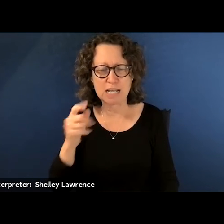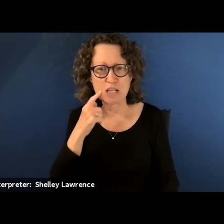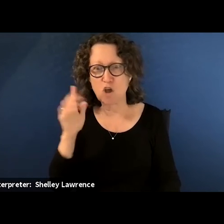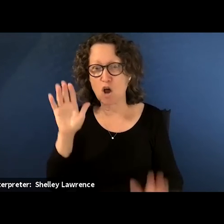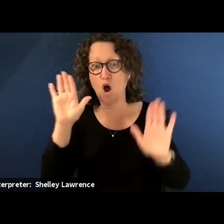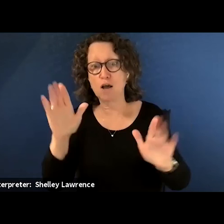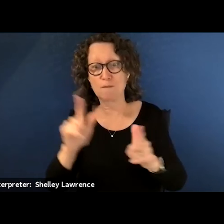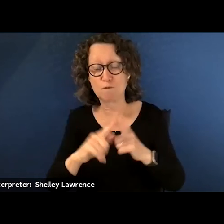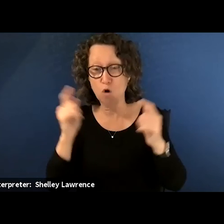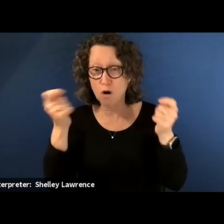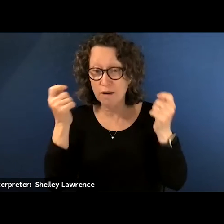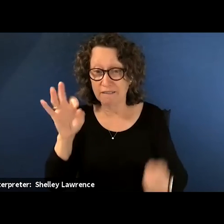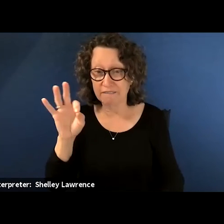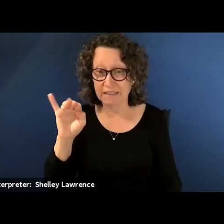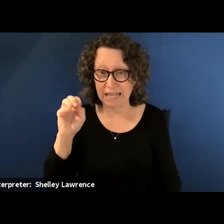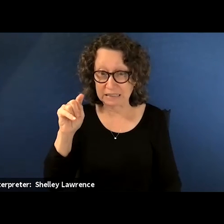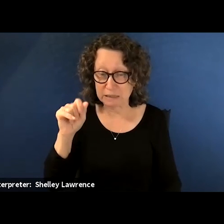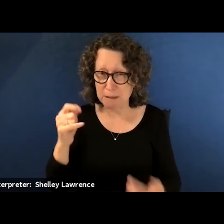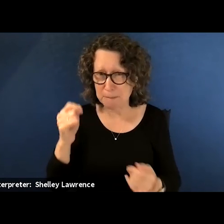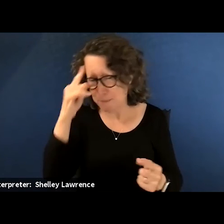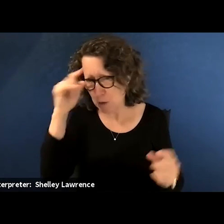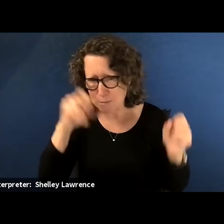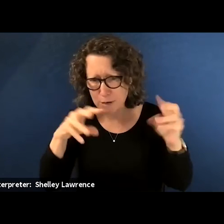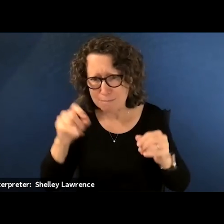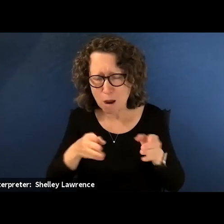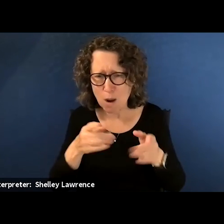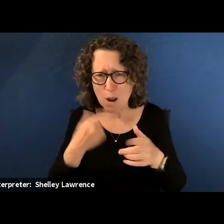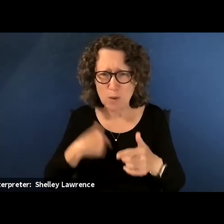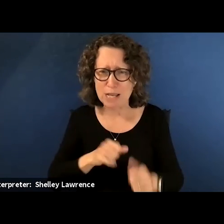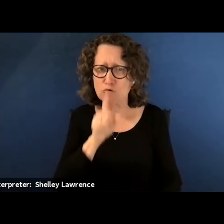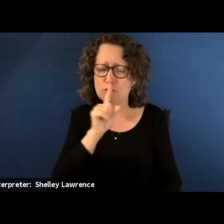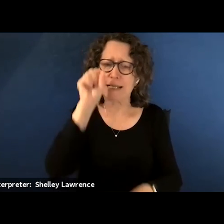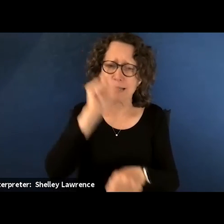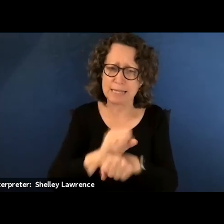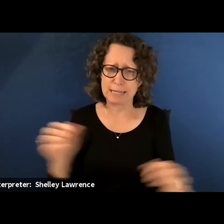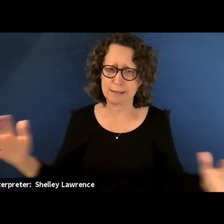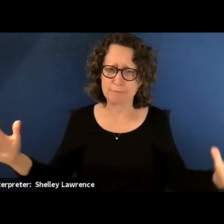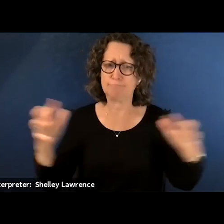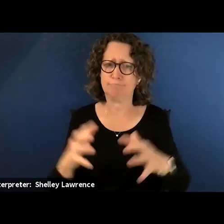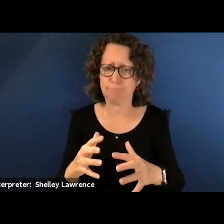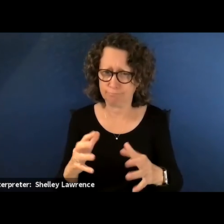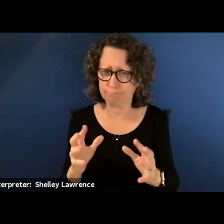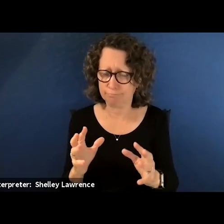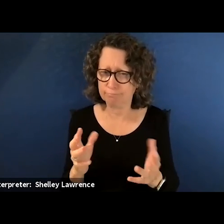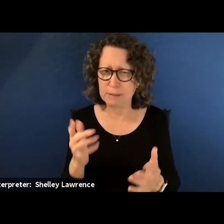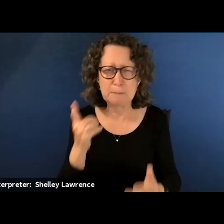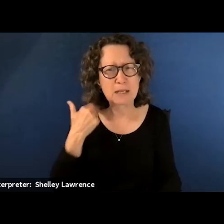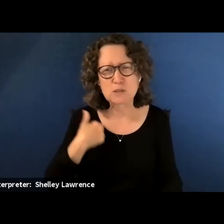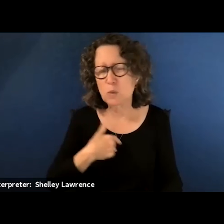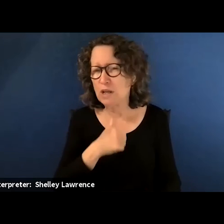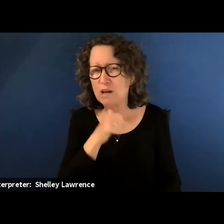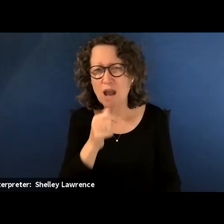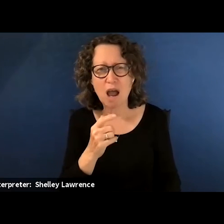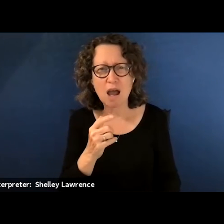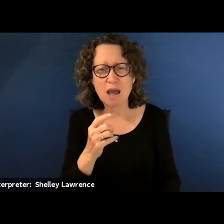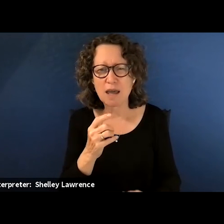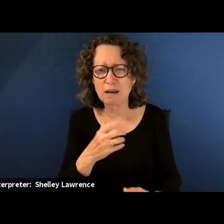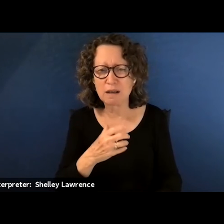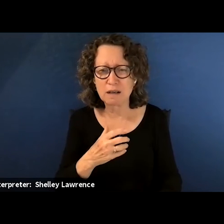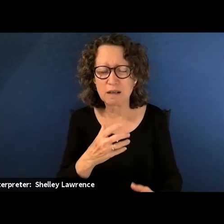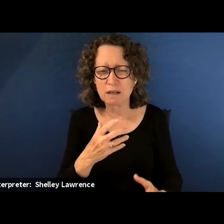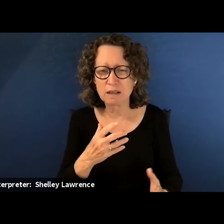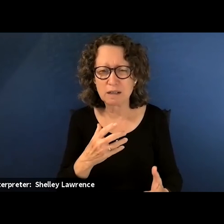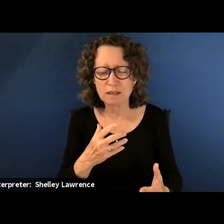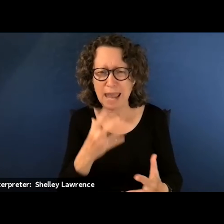Gardens sería excelente. Me pregunto si ustedes podrían pensar en alguna forma en que podamos reunirnos, porque no nos